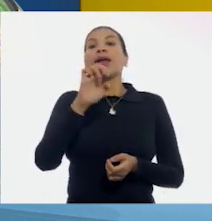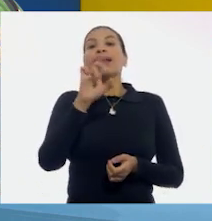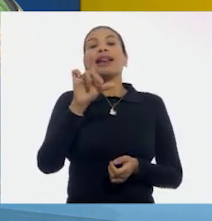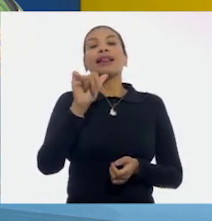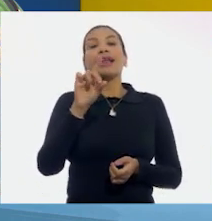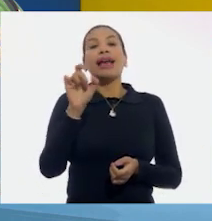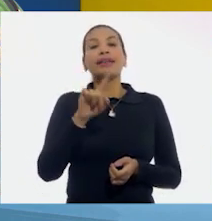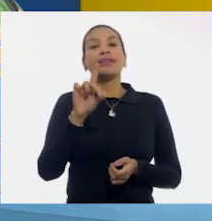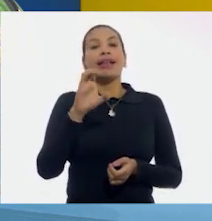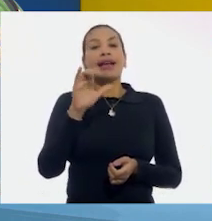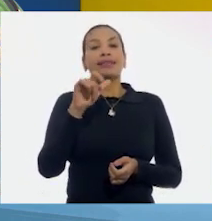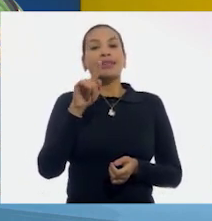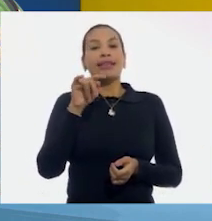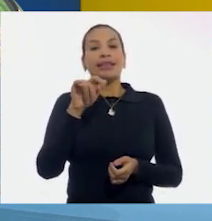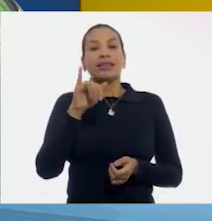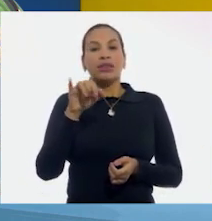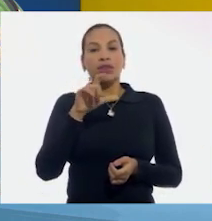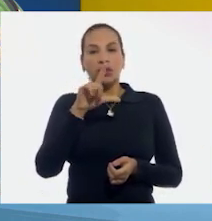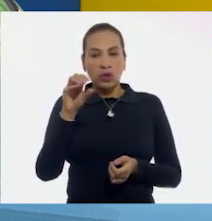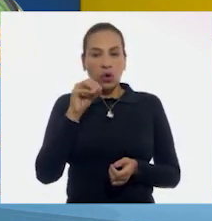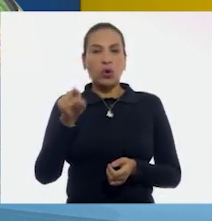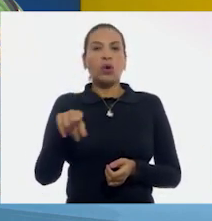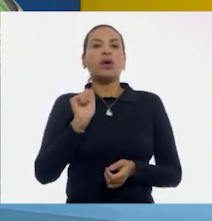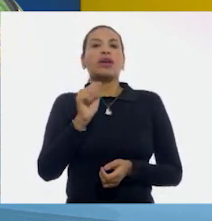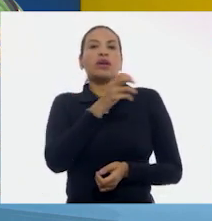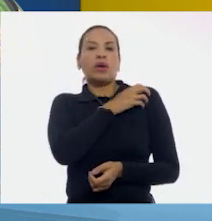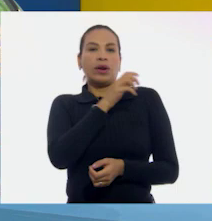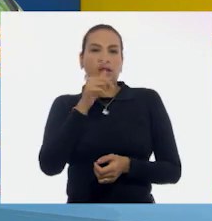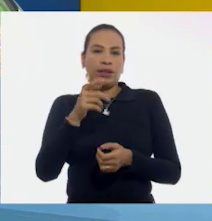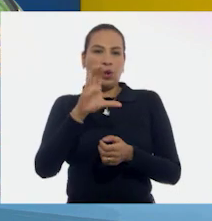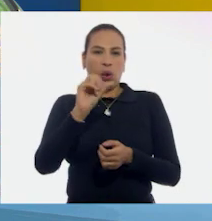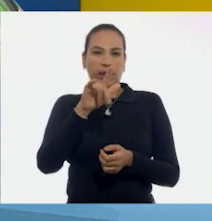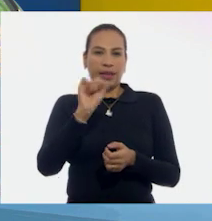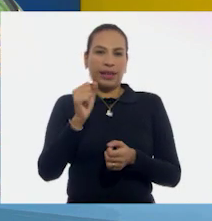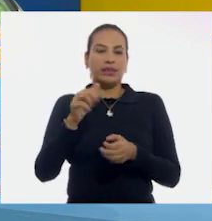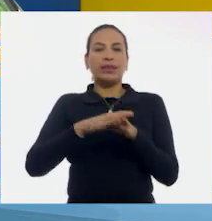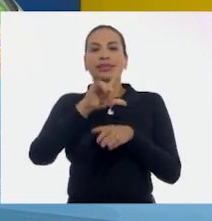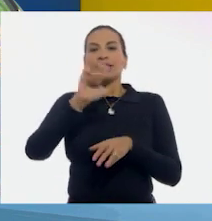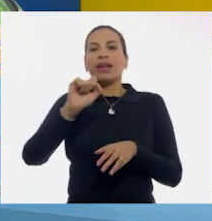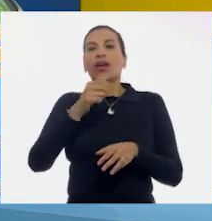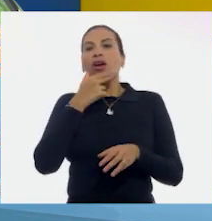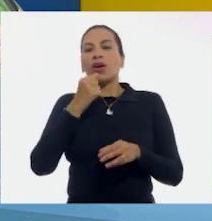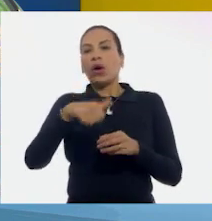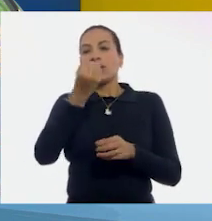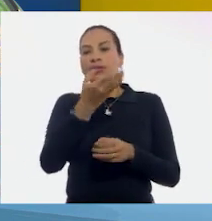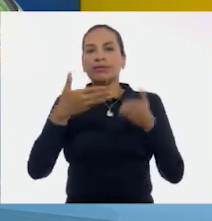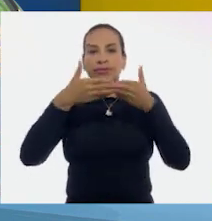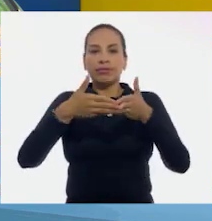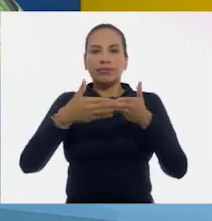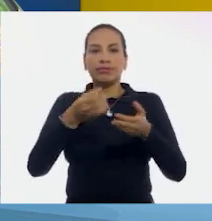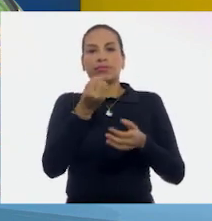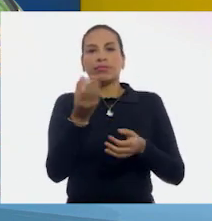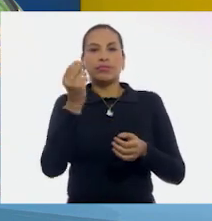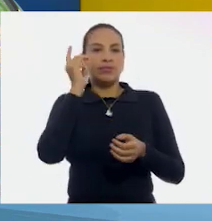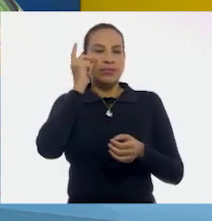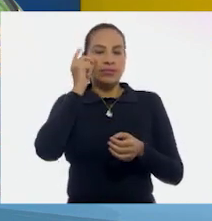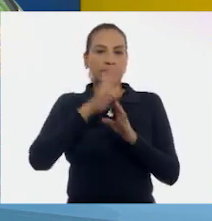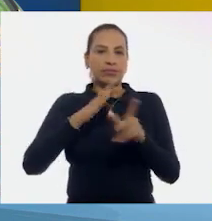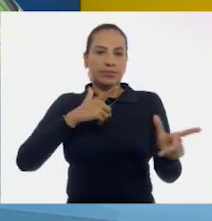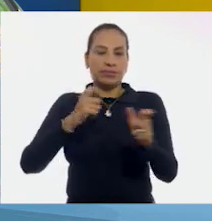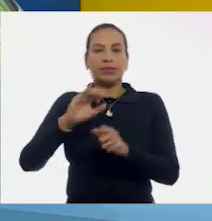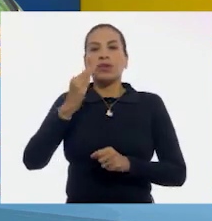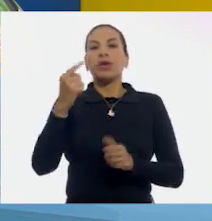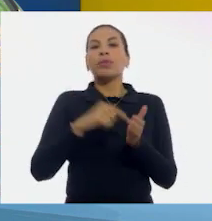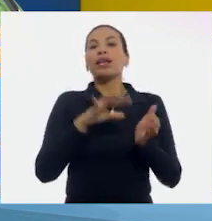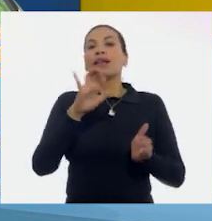Castillo, Hernán Cortés se embarcó con menos de 700 hombres, 11 navíos, 12 caballos y armas de fuego. Era febrero